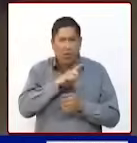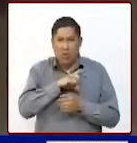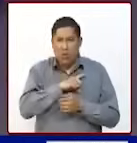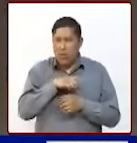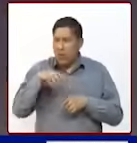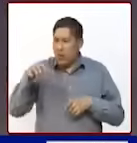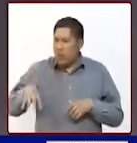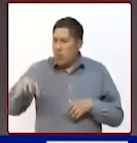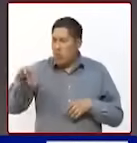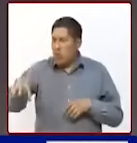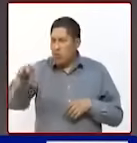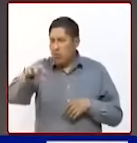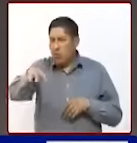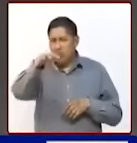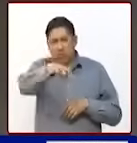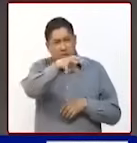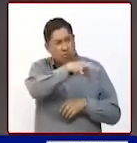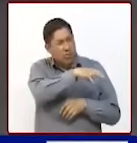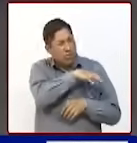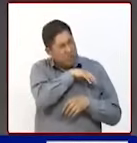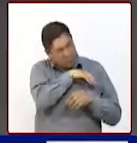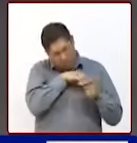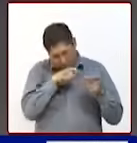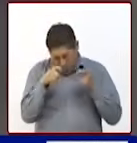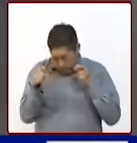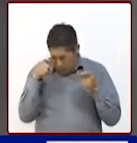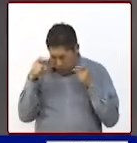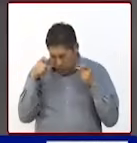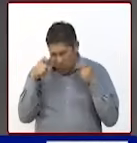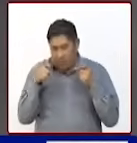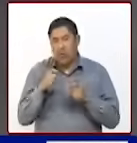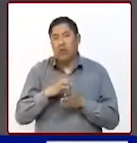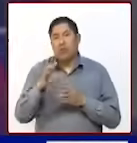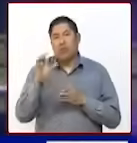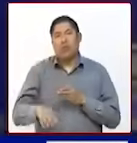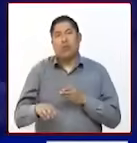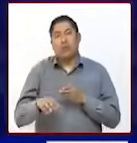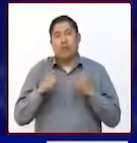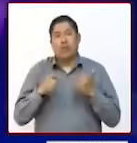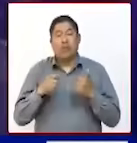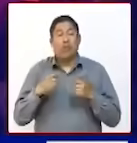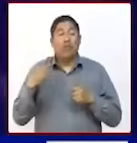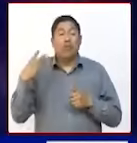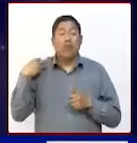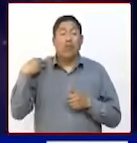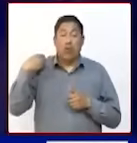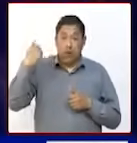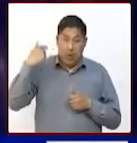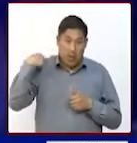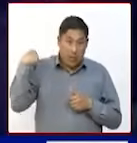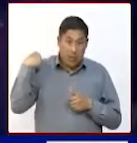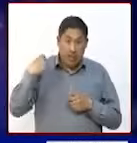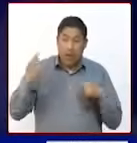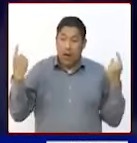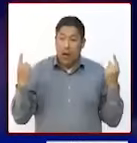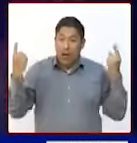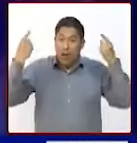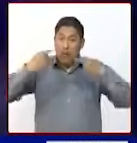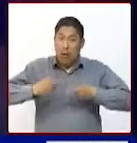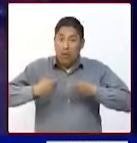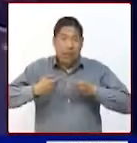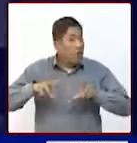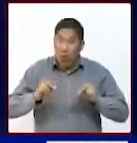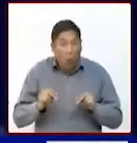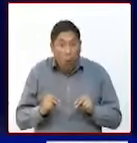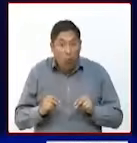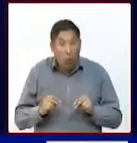diferentes puntos para poder hacer un control minucioso y hacer cumplir el auto de buen gobierno. Coronel, trancas y demás, las flotas ya no están